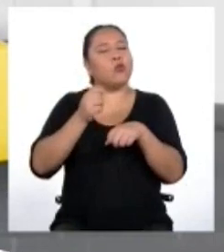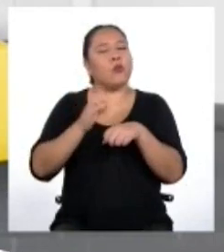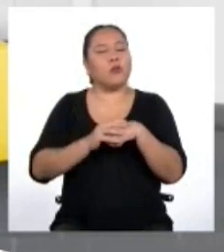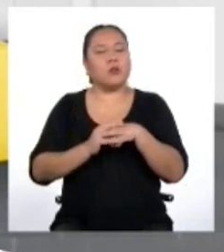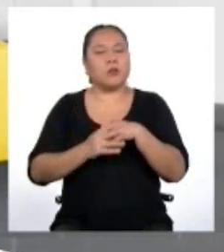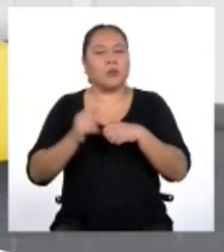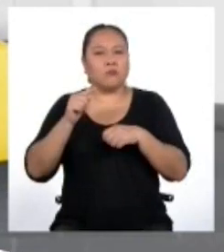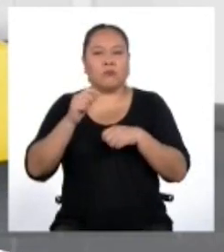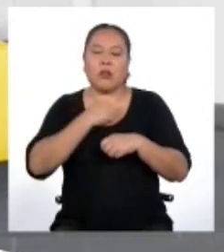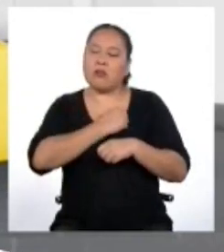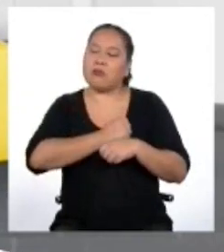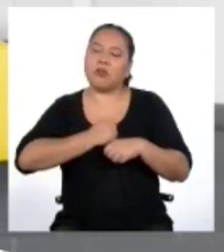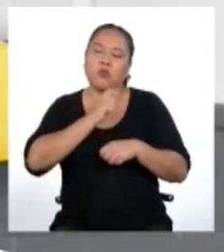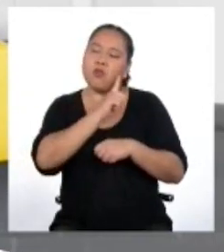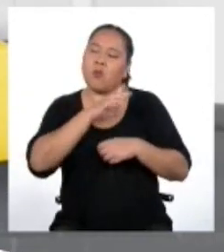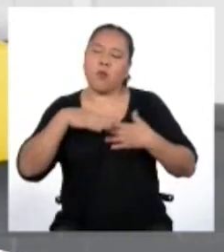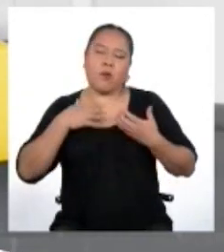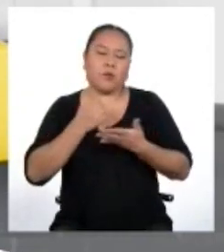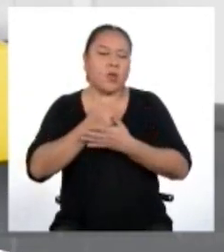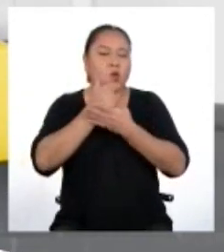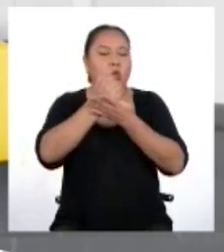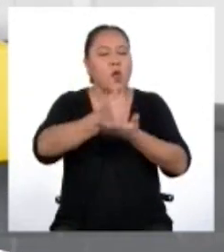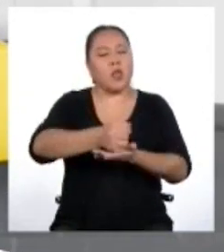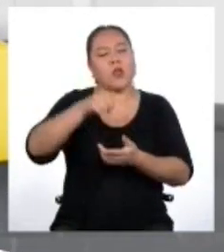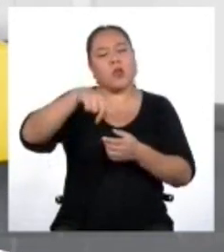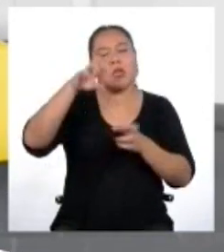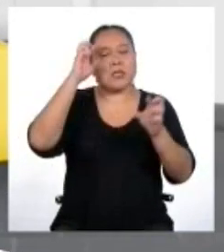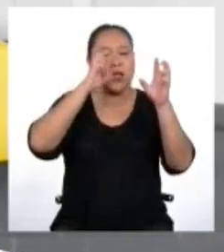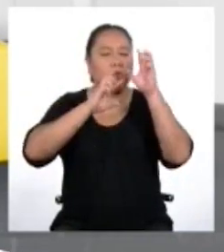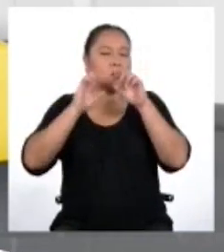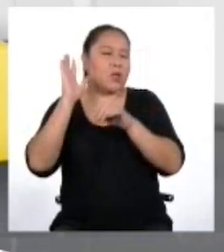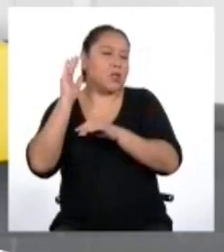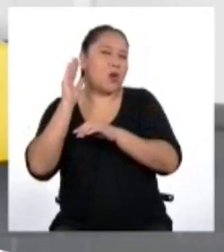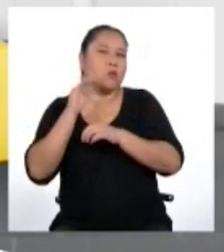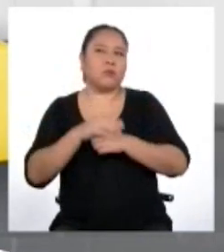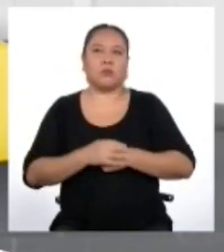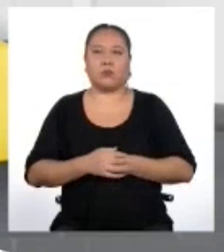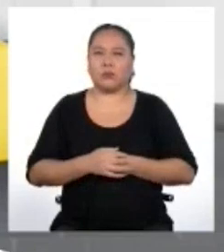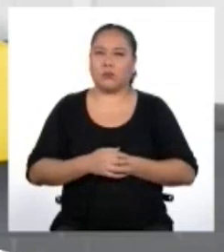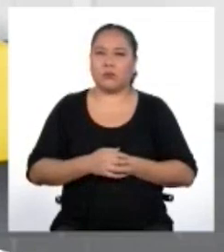sentimos. No podemos ayudarte con esta interrogante. Hasta luego.